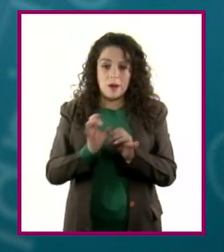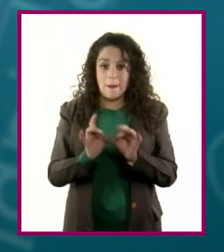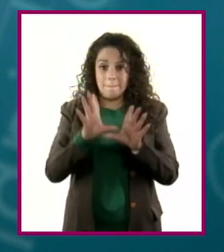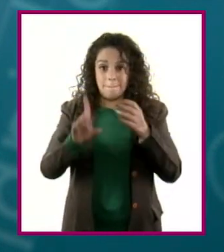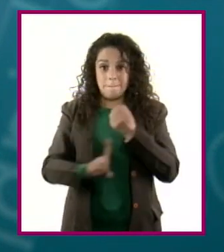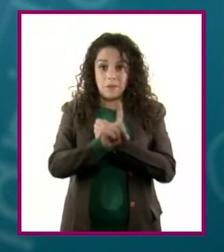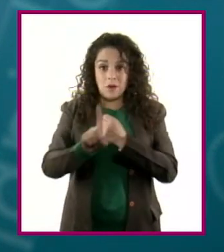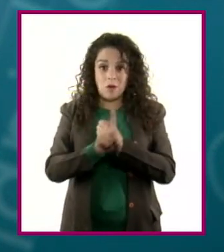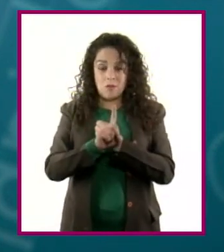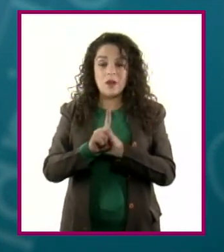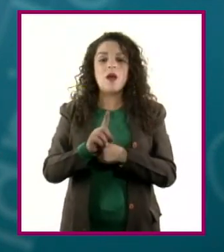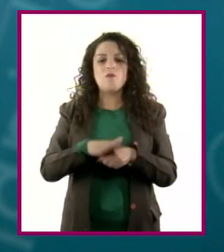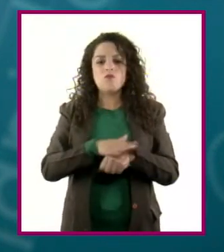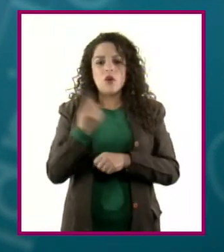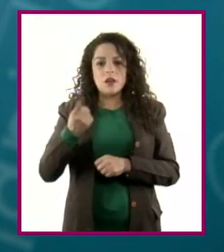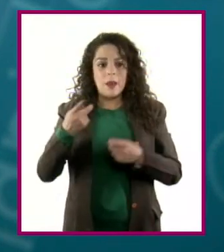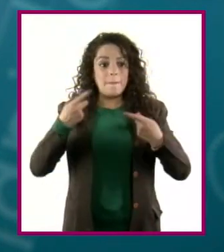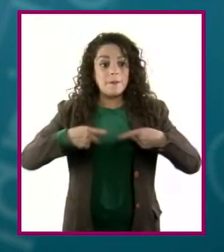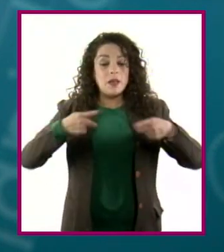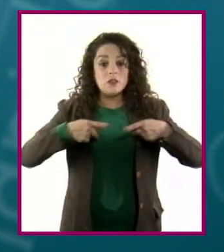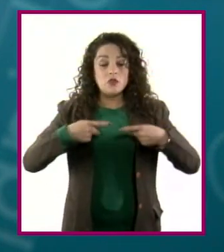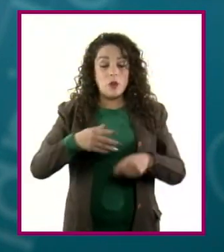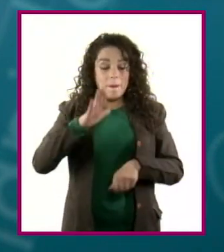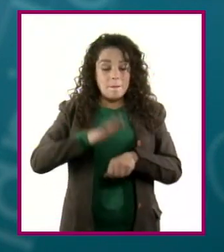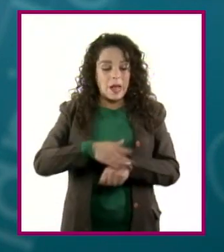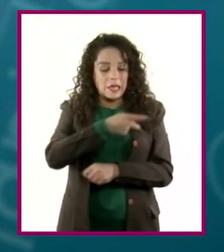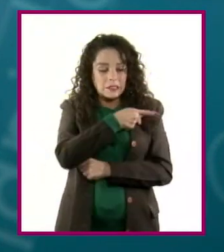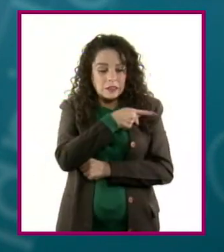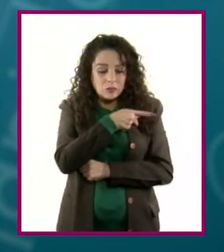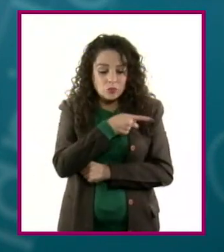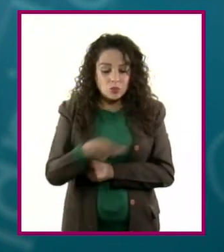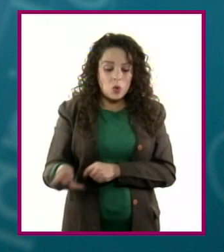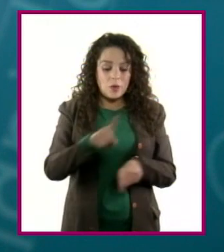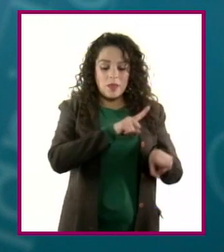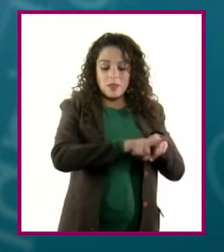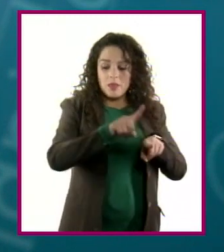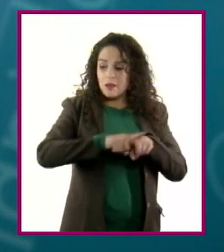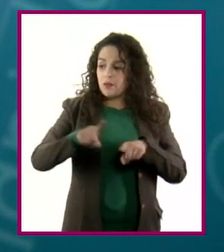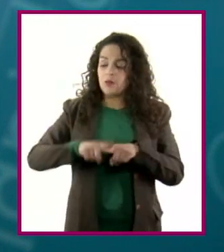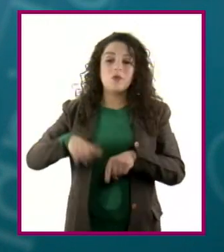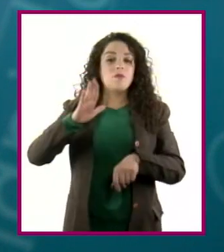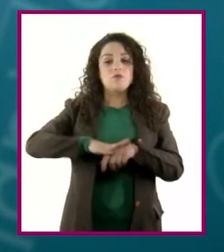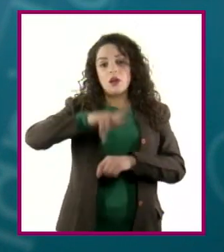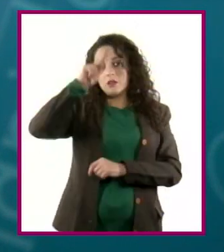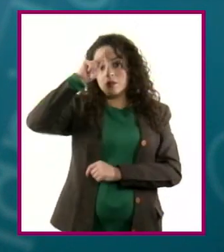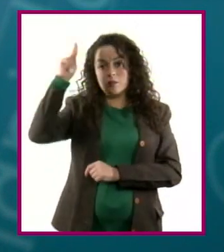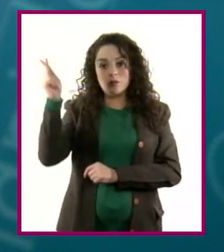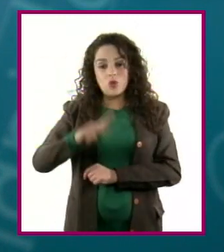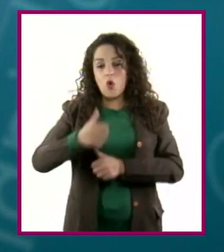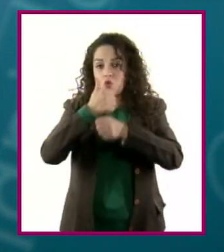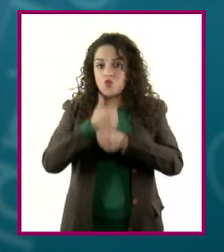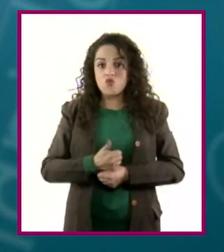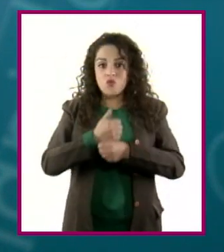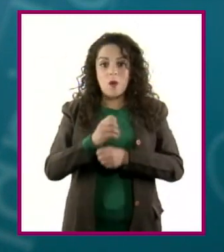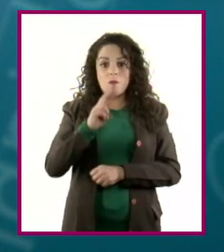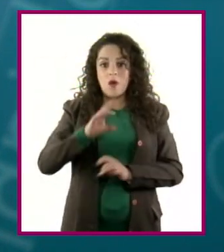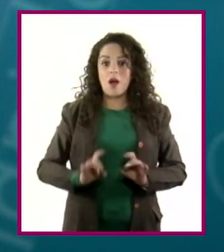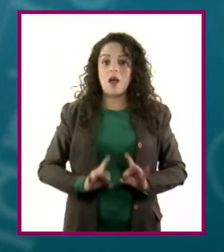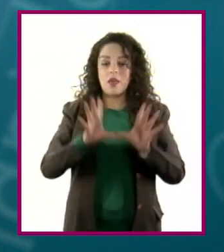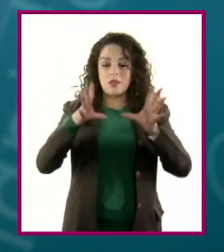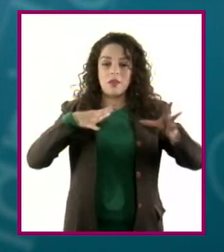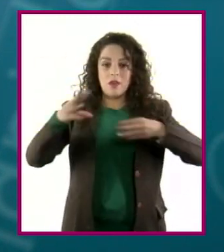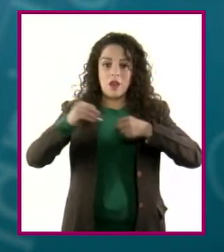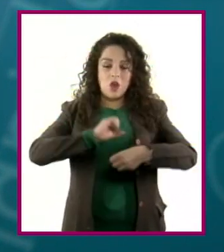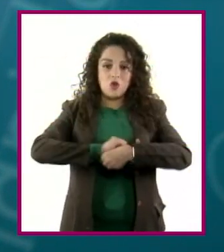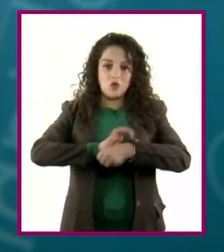que las personas que viven en pobreza multidimensional han sufrido los peores impactos de la COVID-19, mientras que al